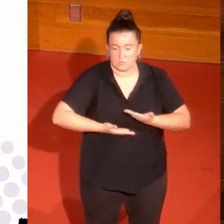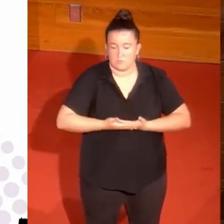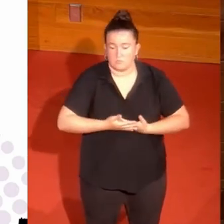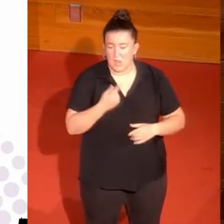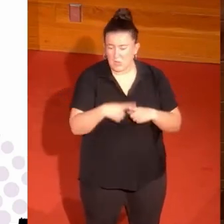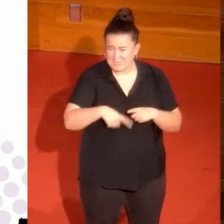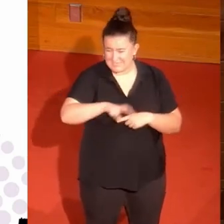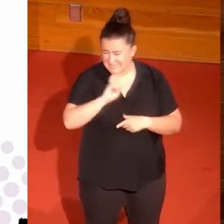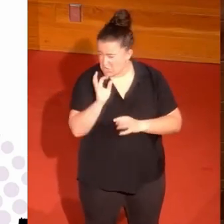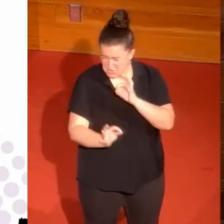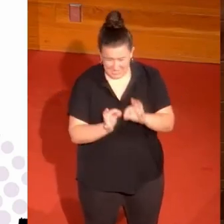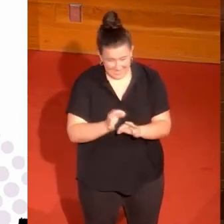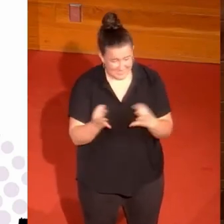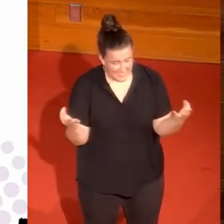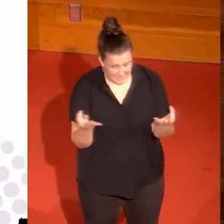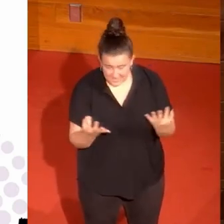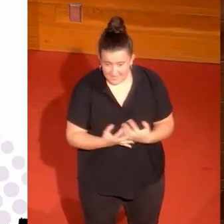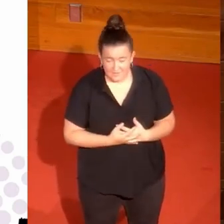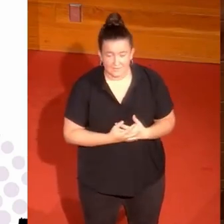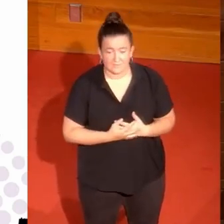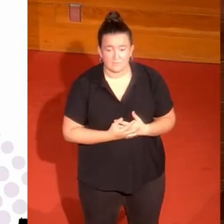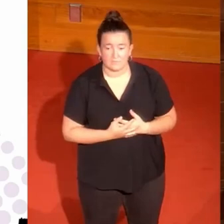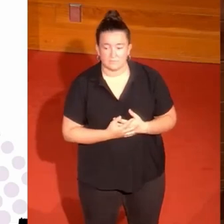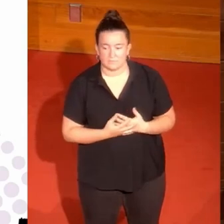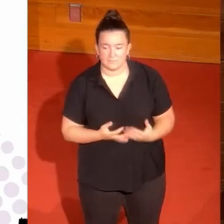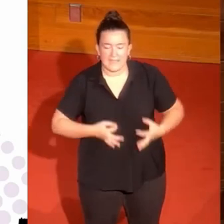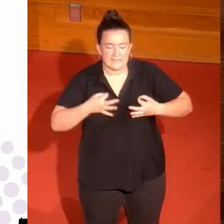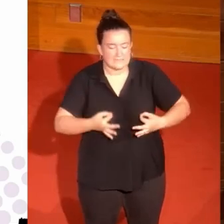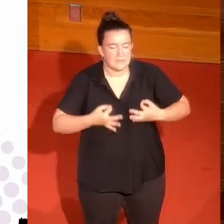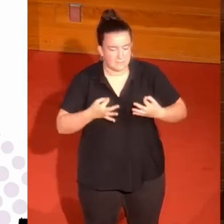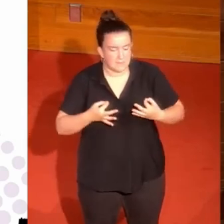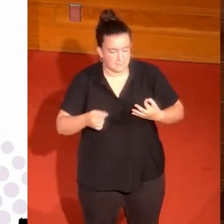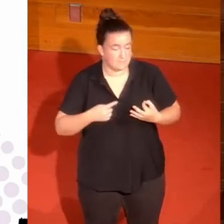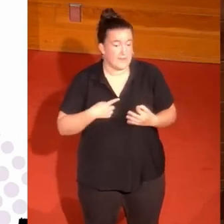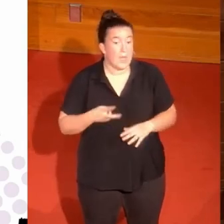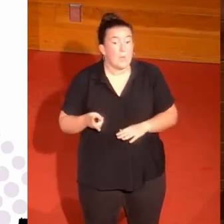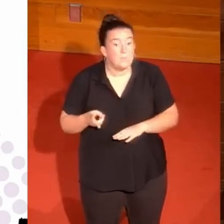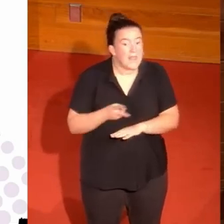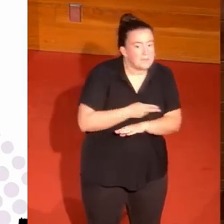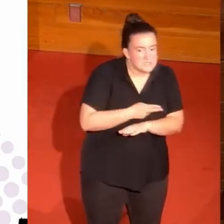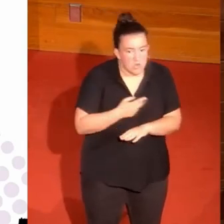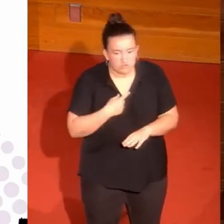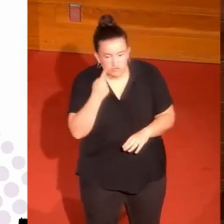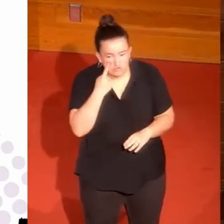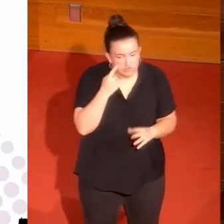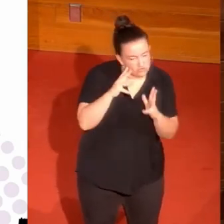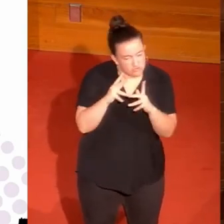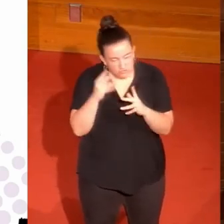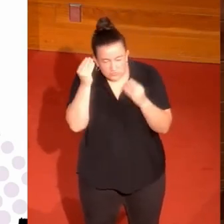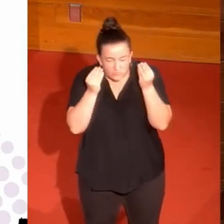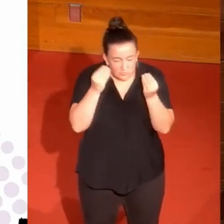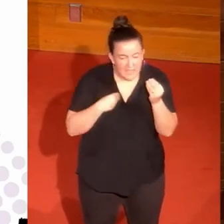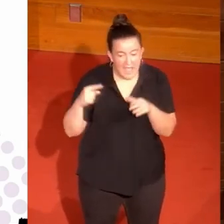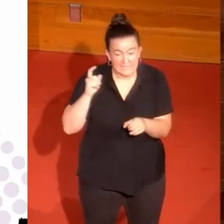que se tienen que organizar eh Hay una previsión por supuesto de la asistencia pero es muy complicado gestionar a tanta